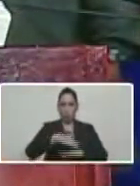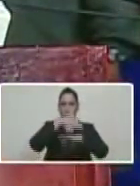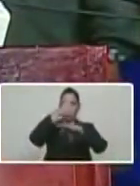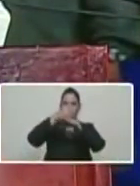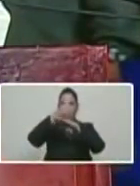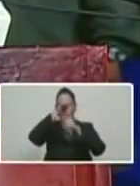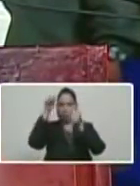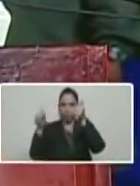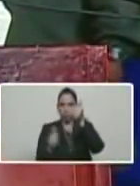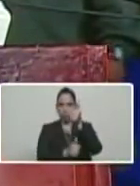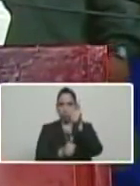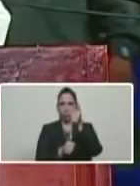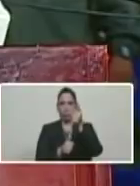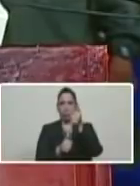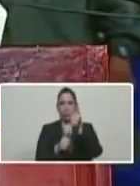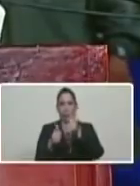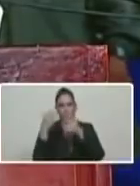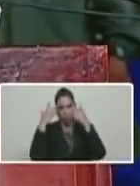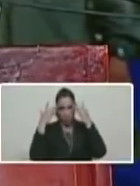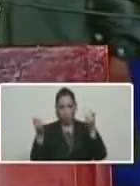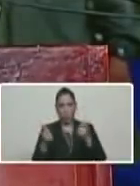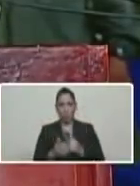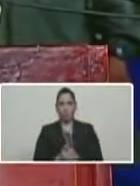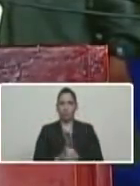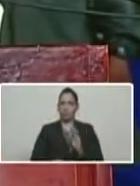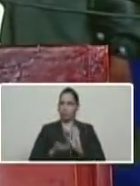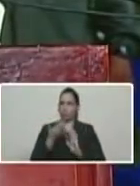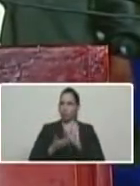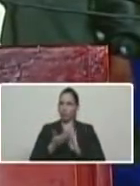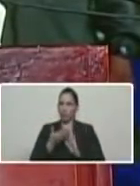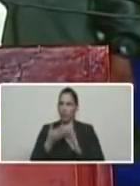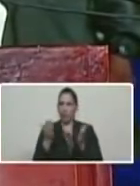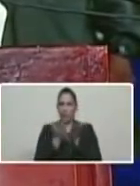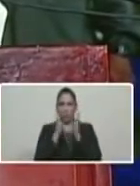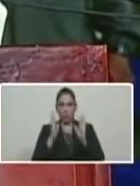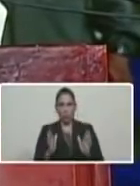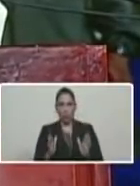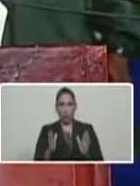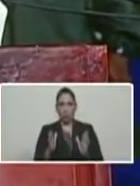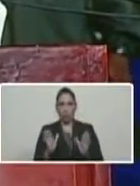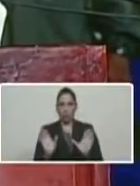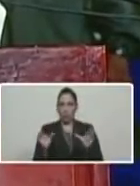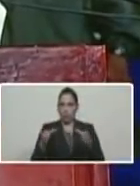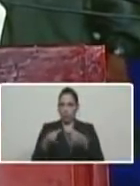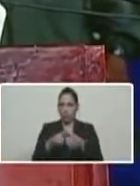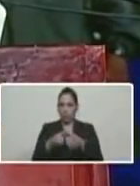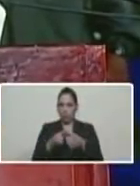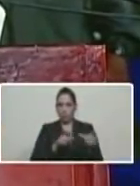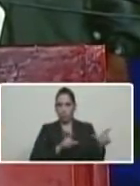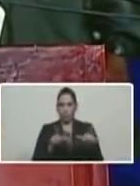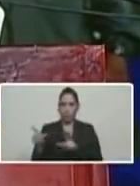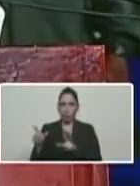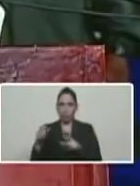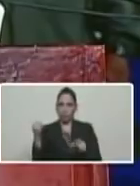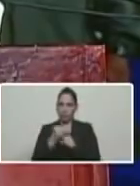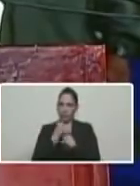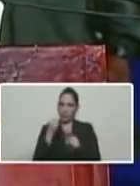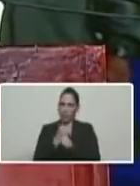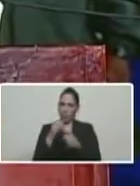subalternos, tropas profesionales, cadetes, alumnos, tropas alistadas y empleados de este